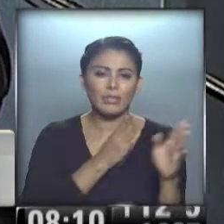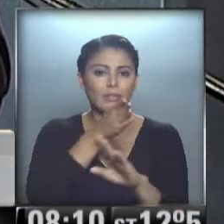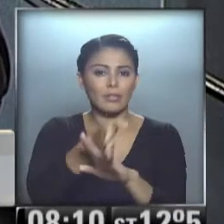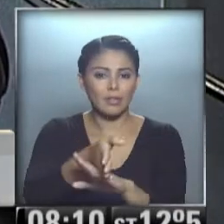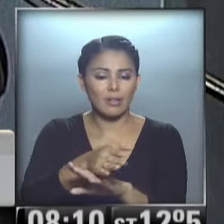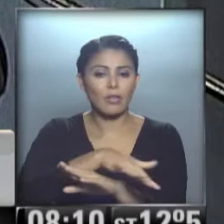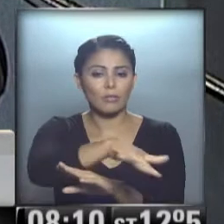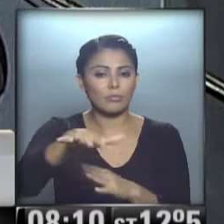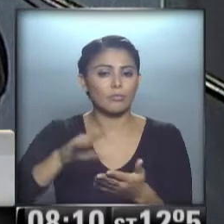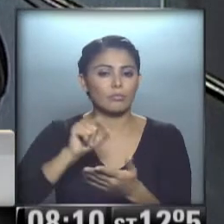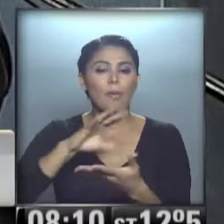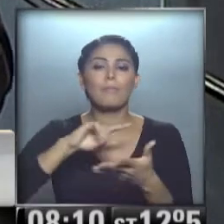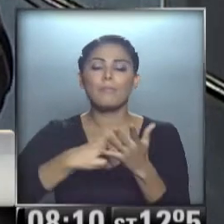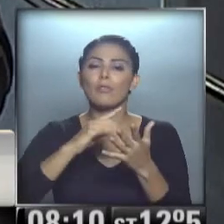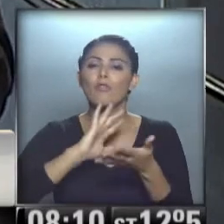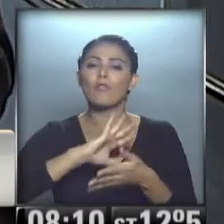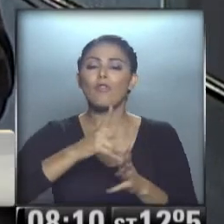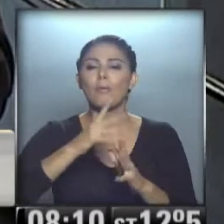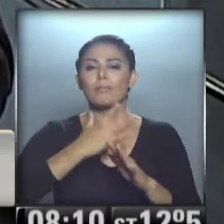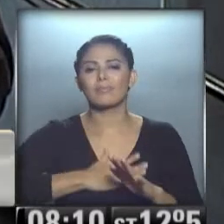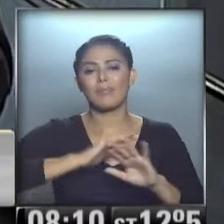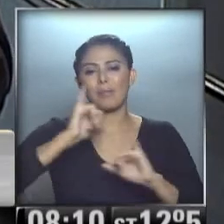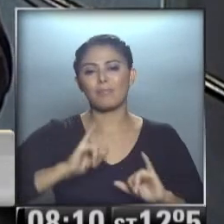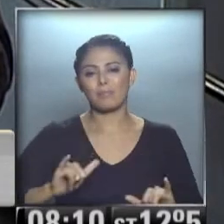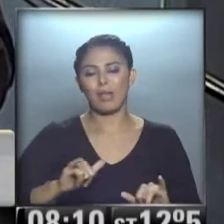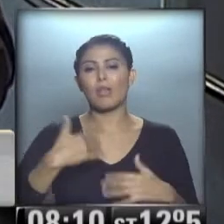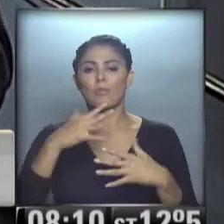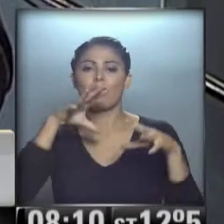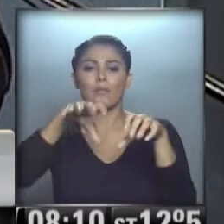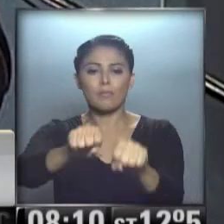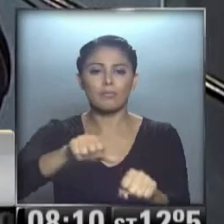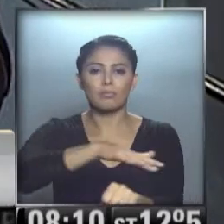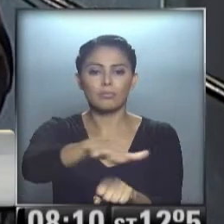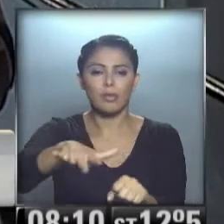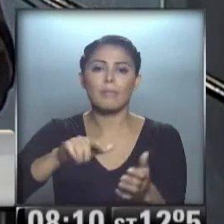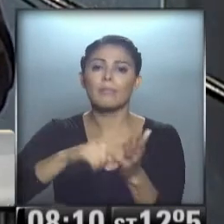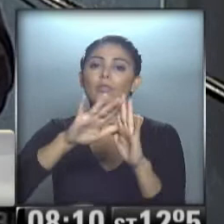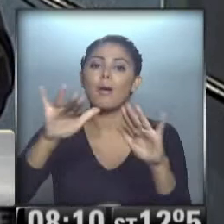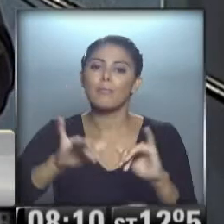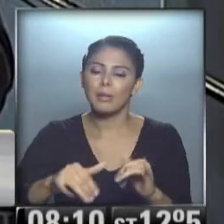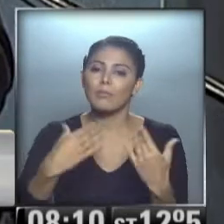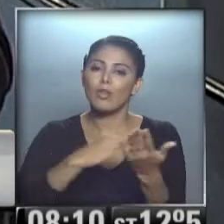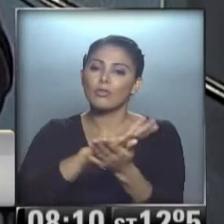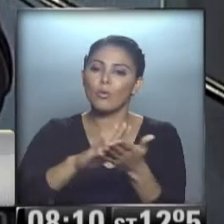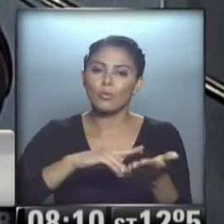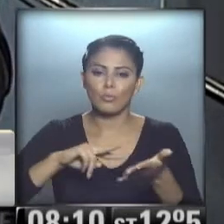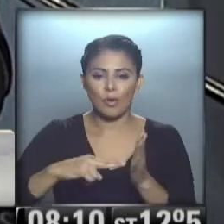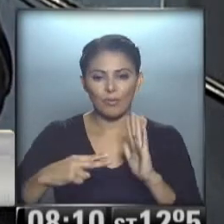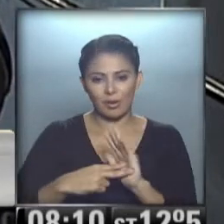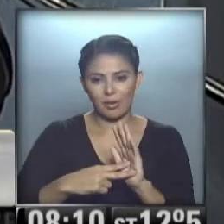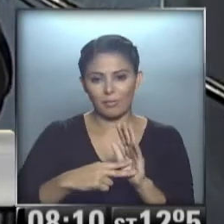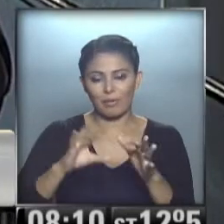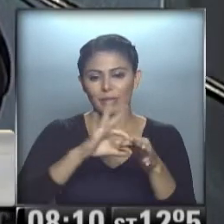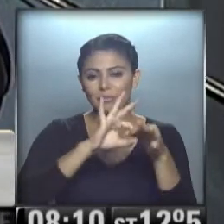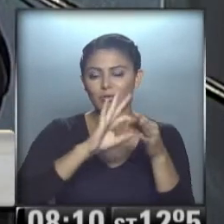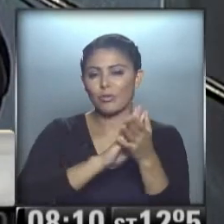base territorial de un modo pacífico, o sea, ocupación territorial pacífica con el objetivo de ir resolviendo los problemas asociados